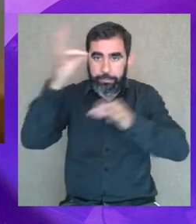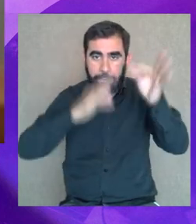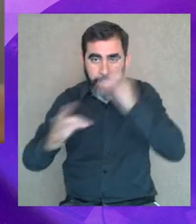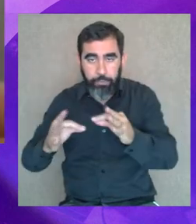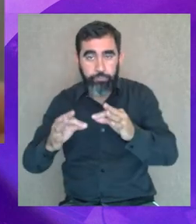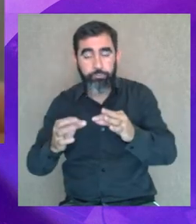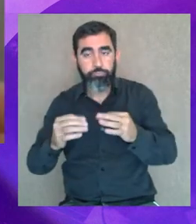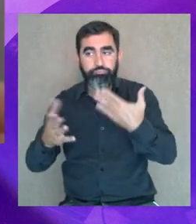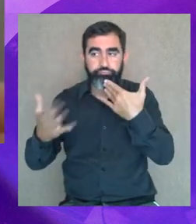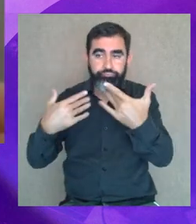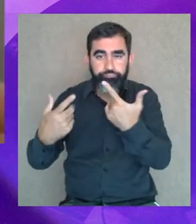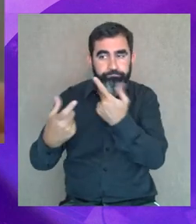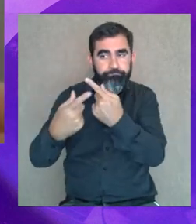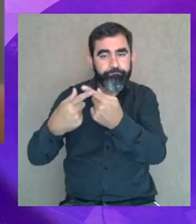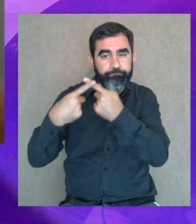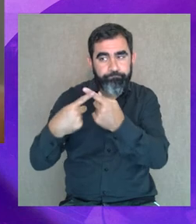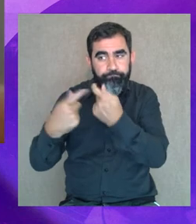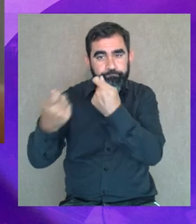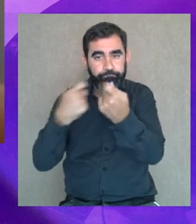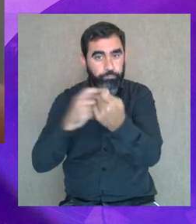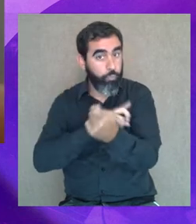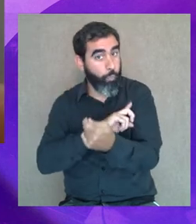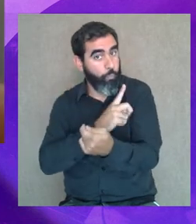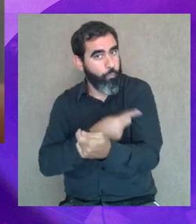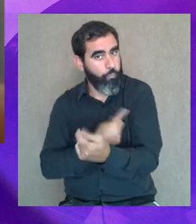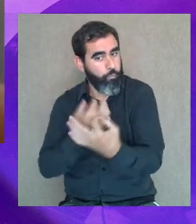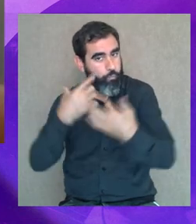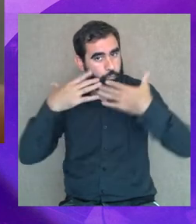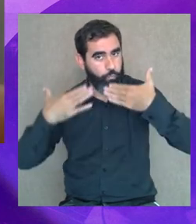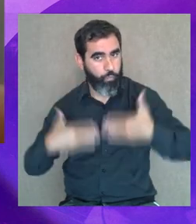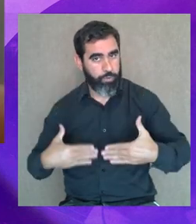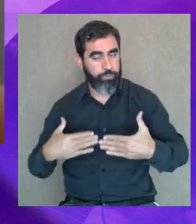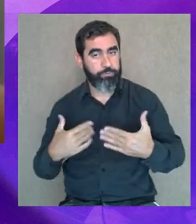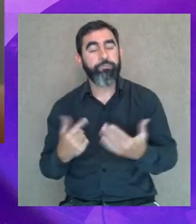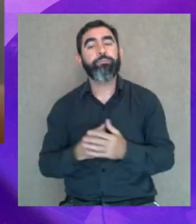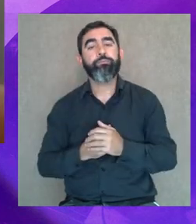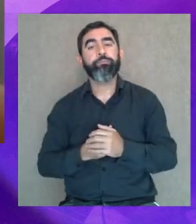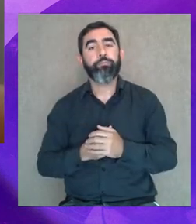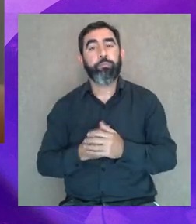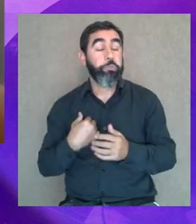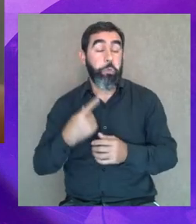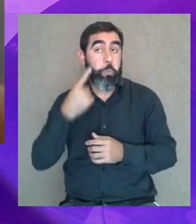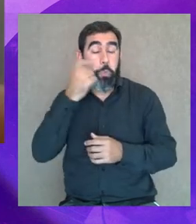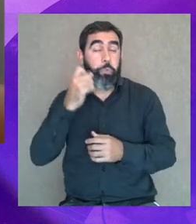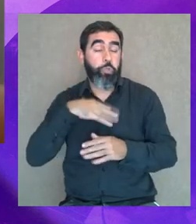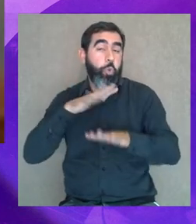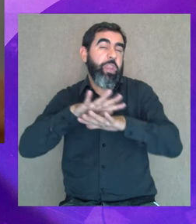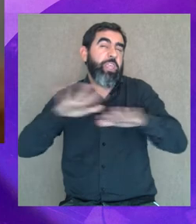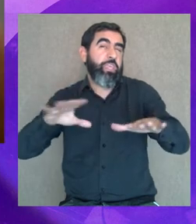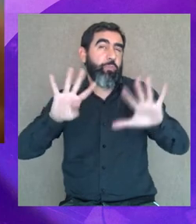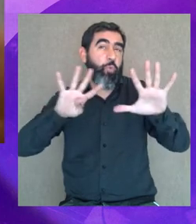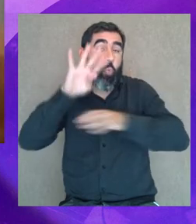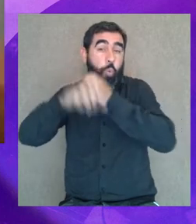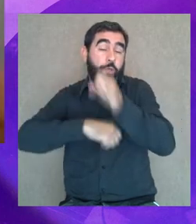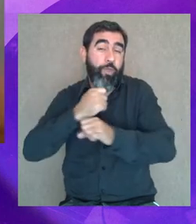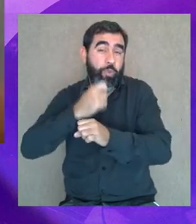una digo con una impronta muy fuerte tanto a cuenta yo como mi casa porque entre los